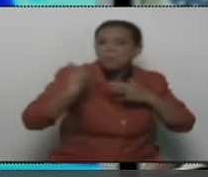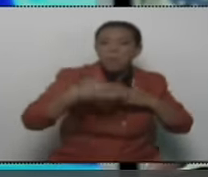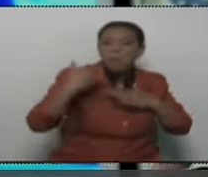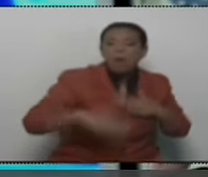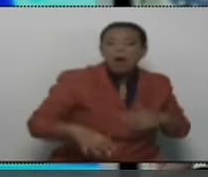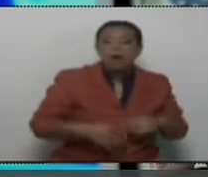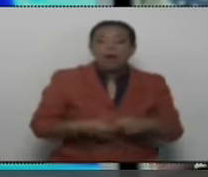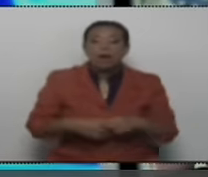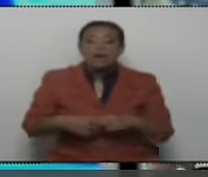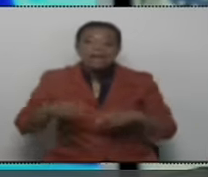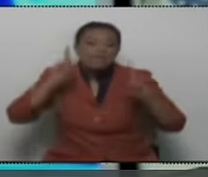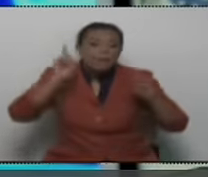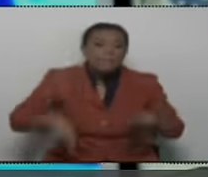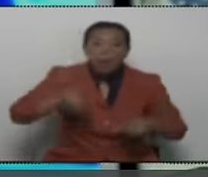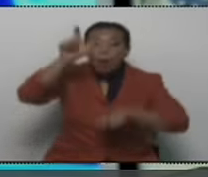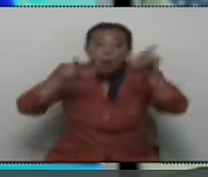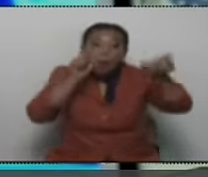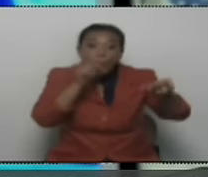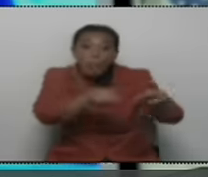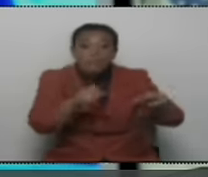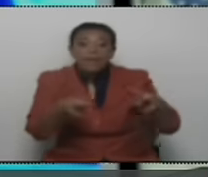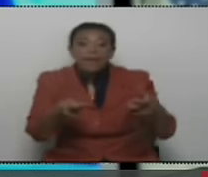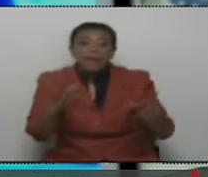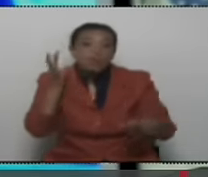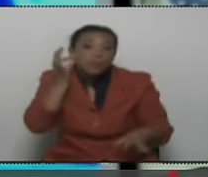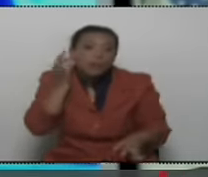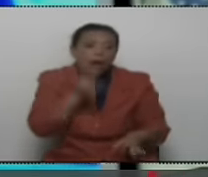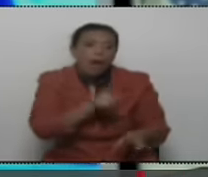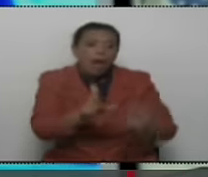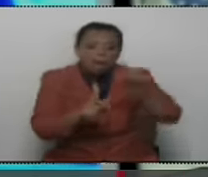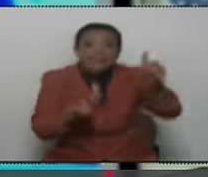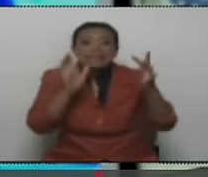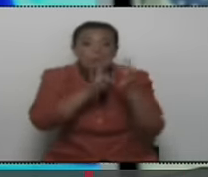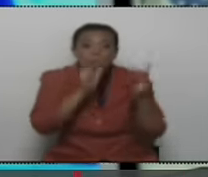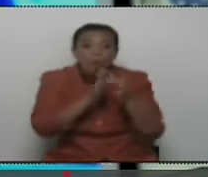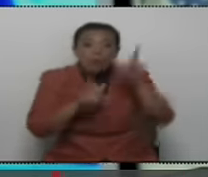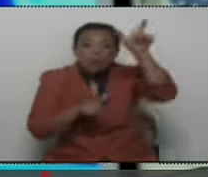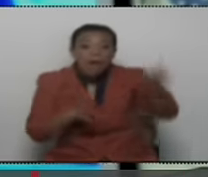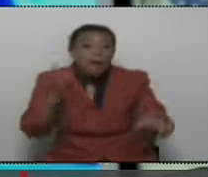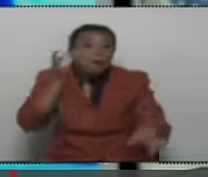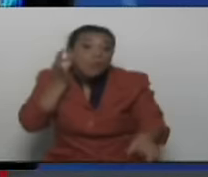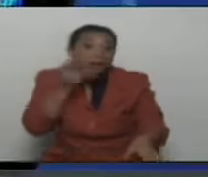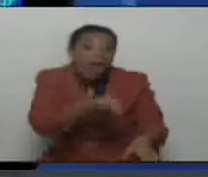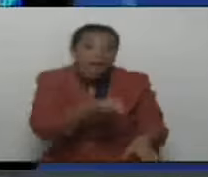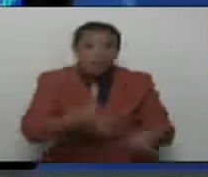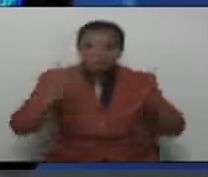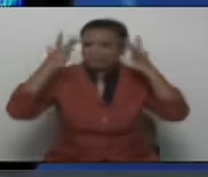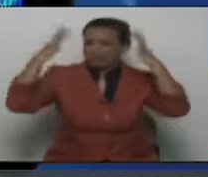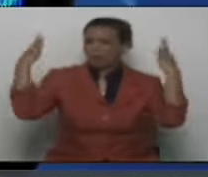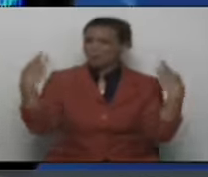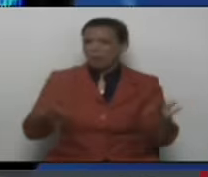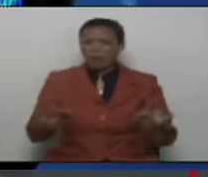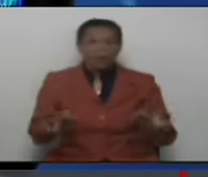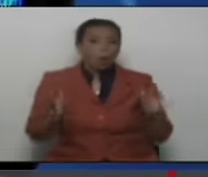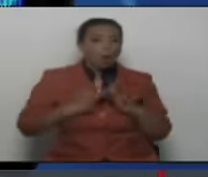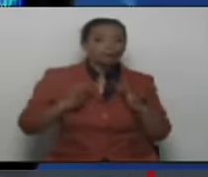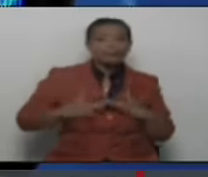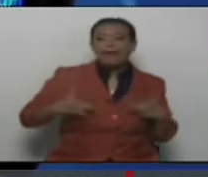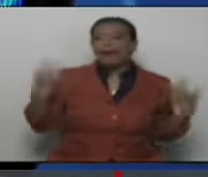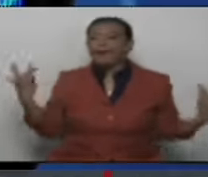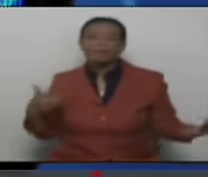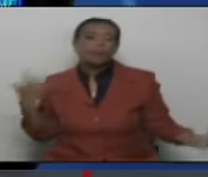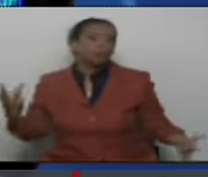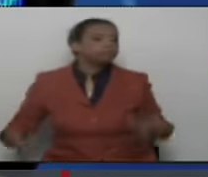fue pareja del segundo del tren de Aragua. Okay. Una mujer de alto nivel que